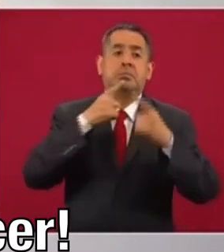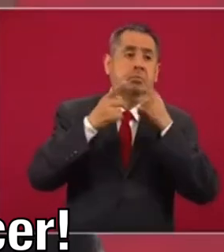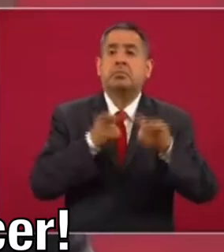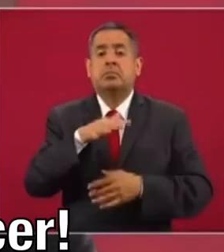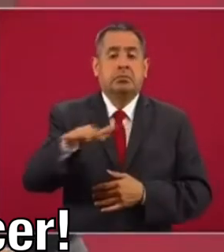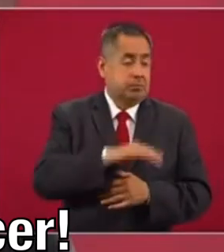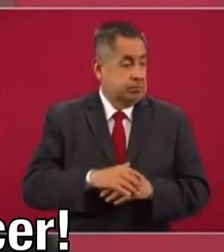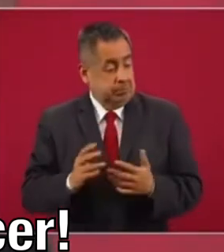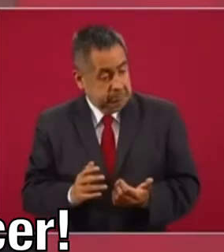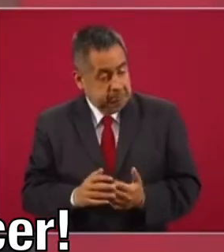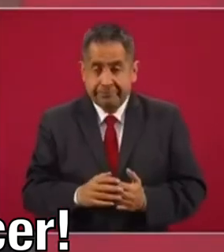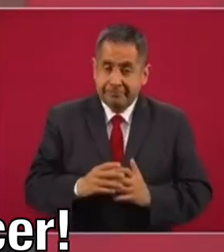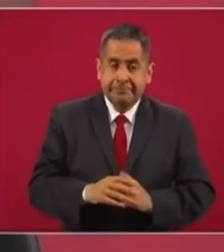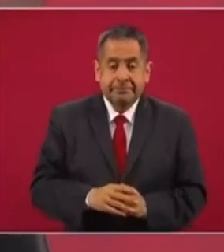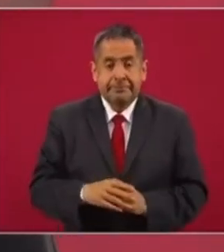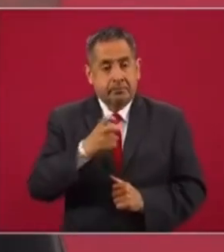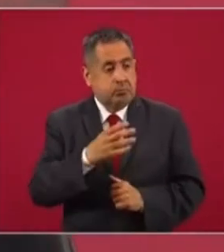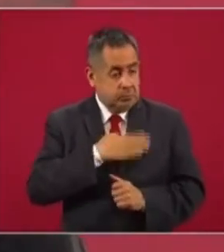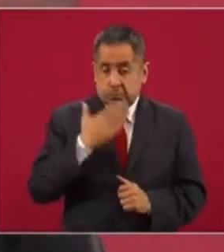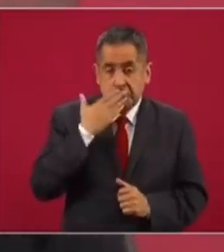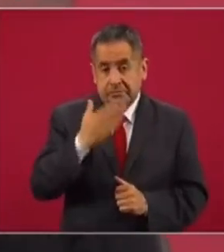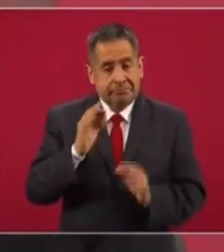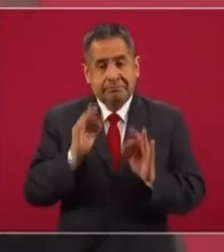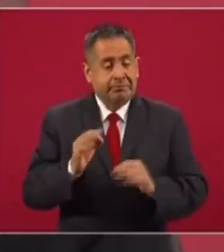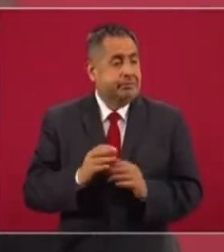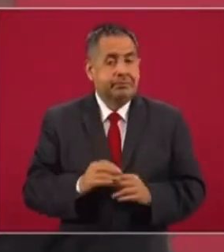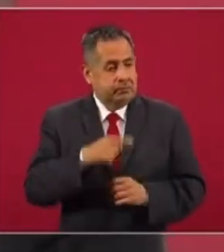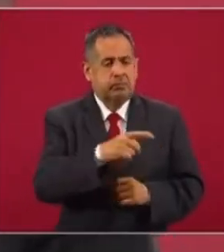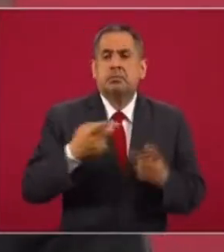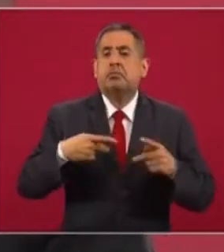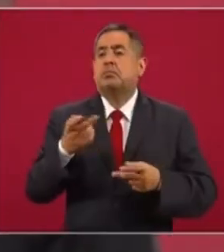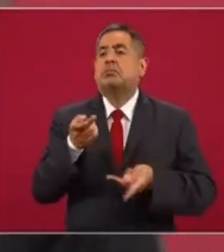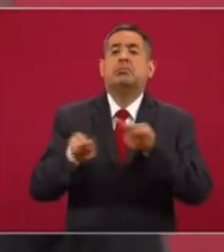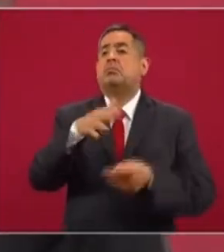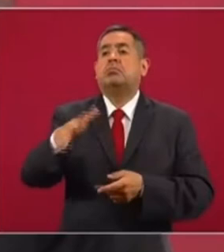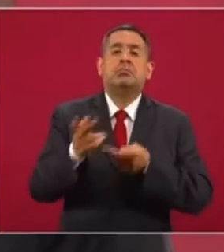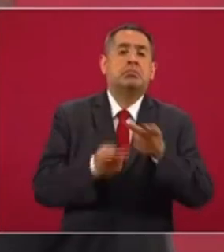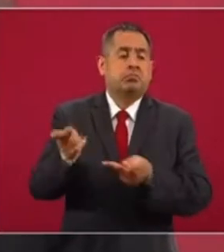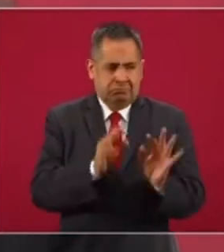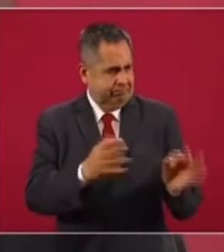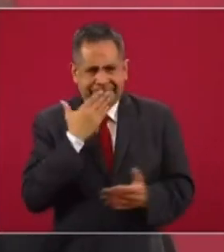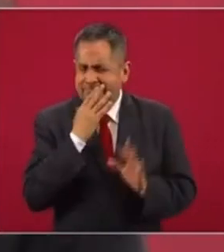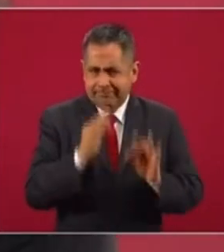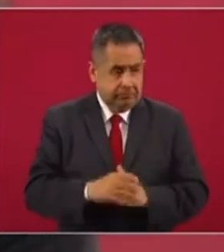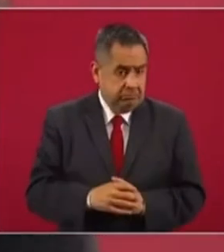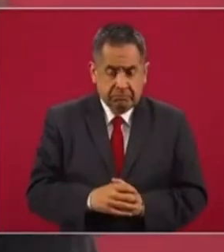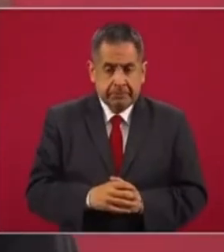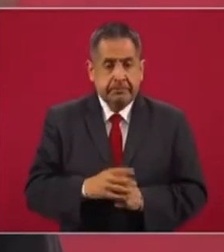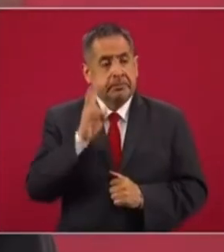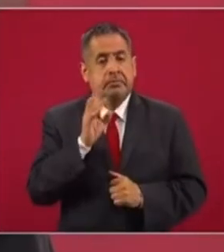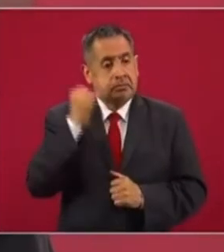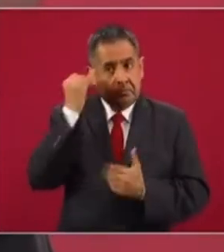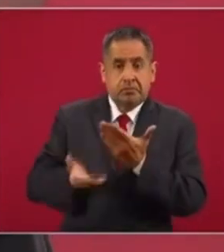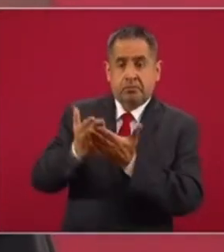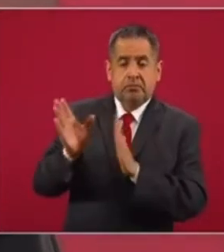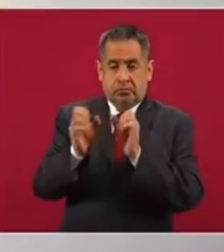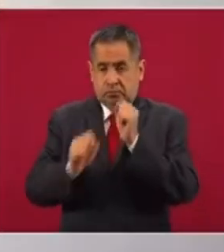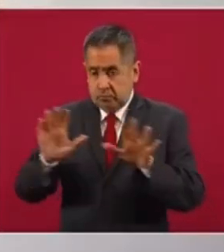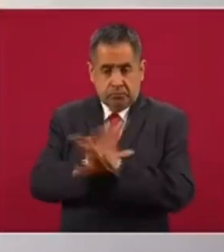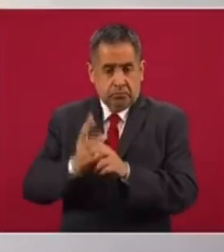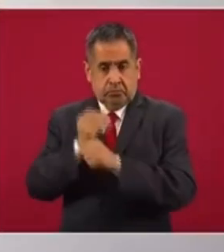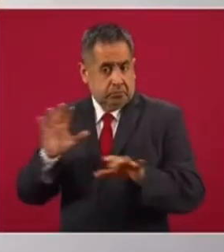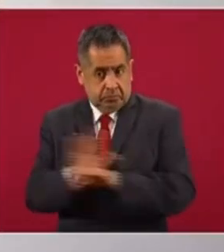porque es muy bueno que se le consulte a la gente, si se va a proponer una reforma